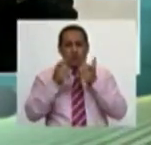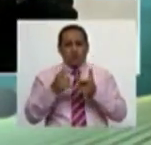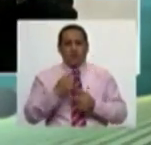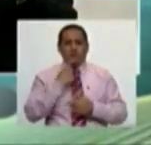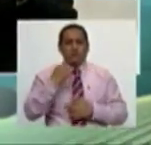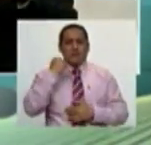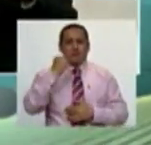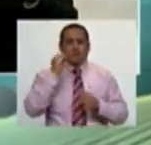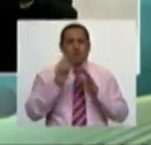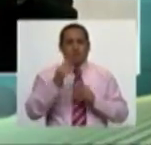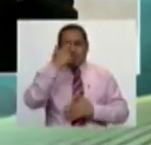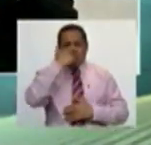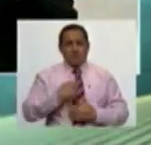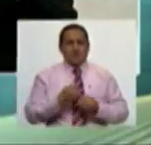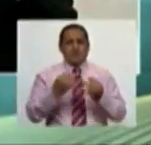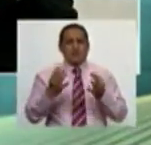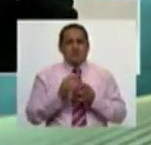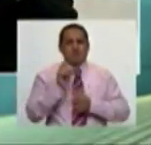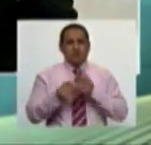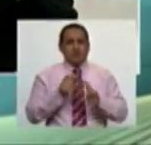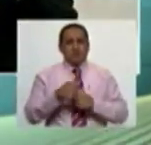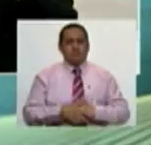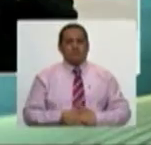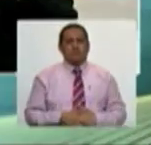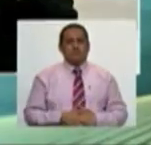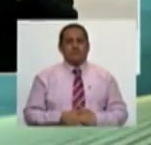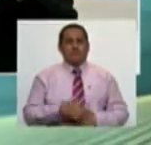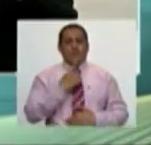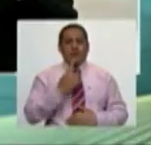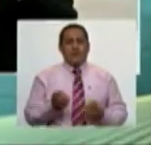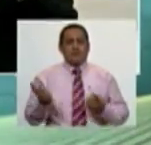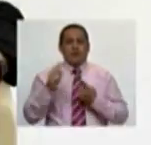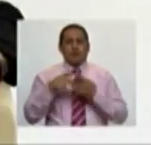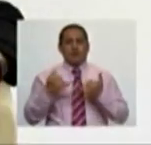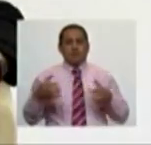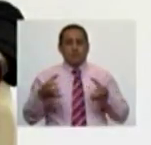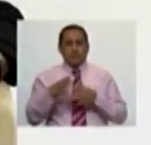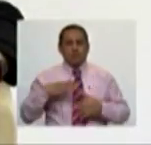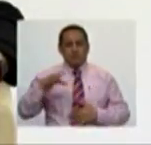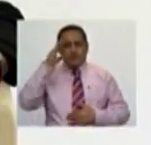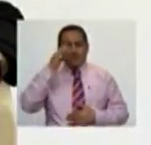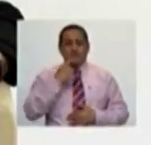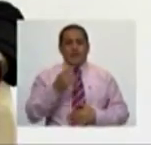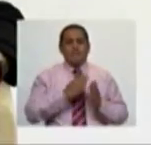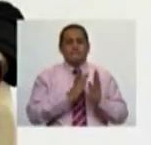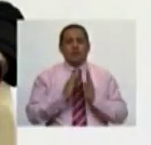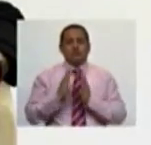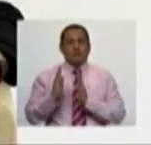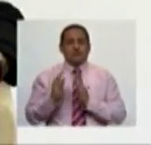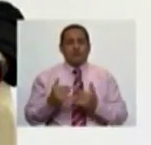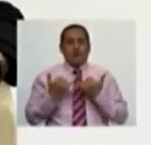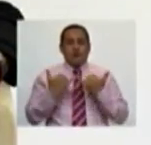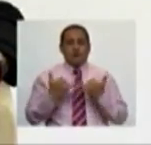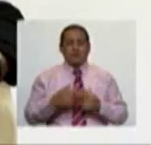esta seguridad, que es un derecho personal de todas las personas, de todos los ciudadanos, ¿no? En este momento la policía está en